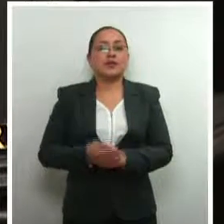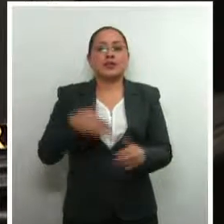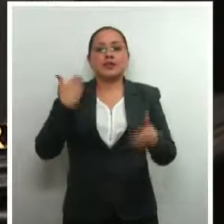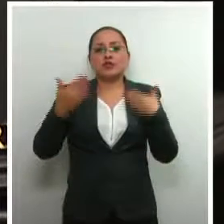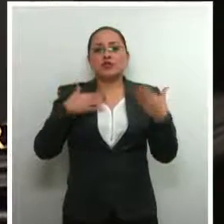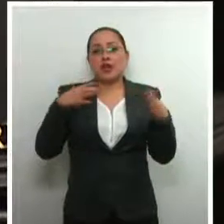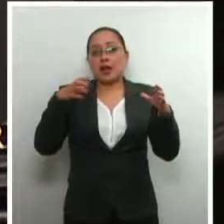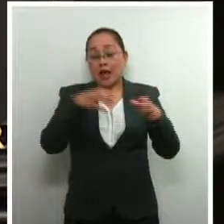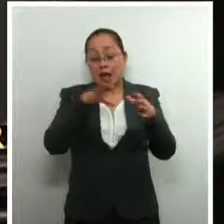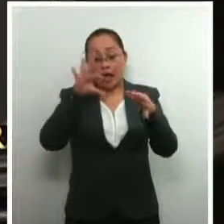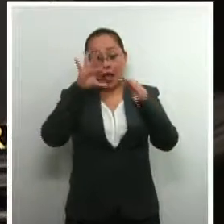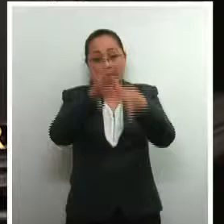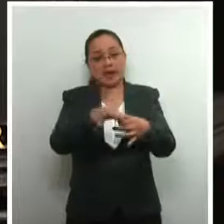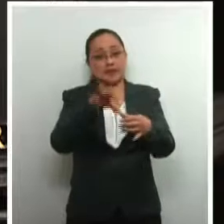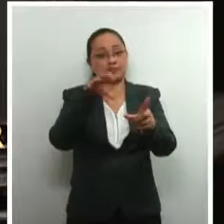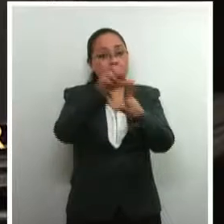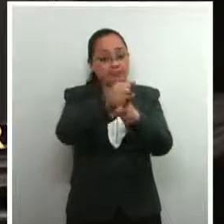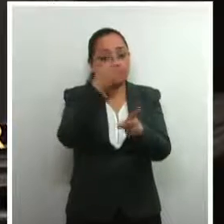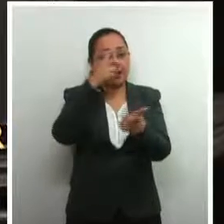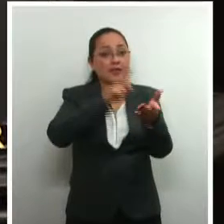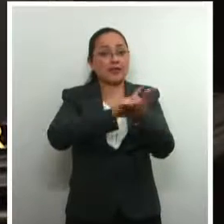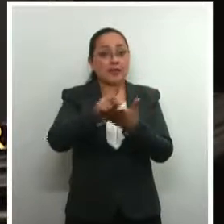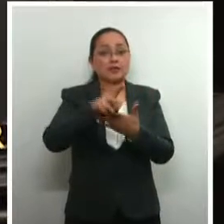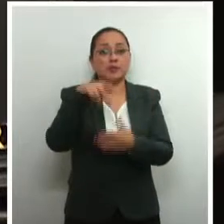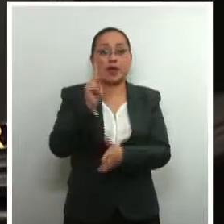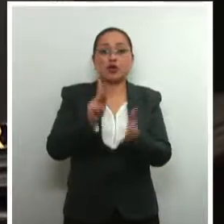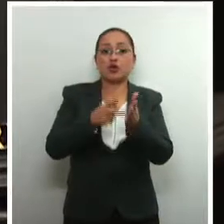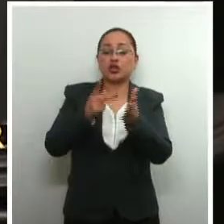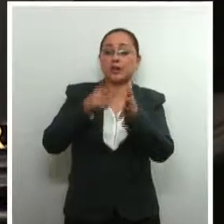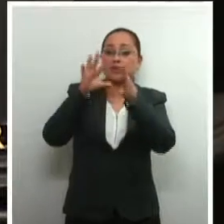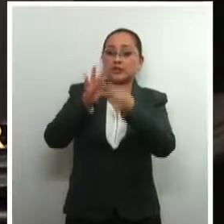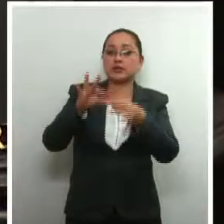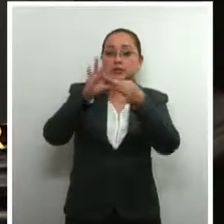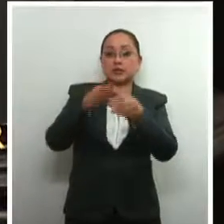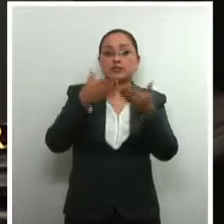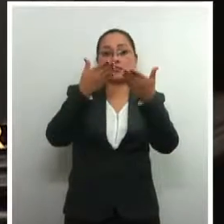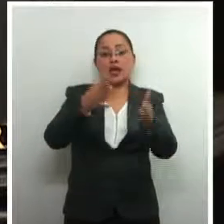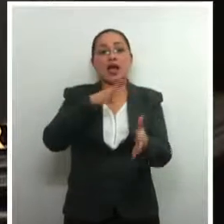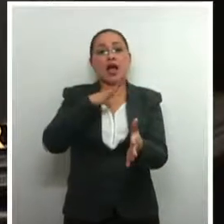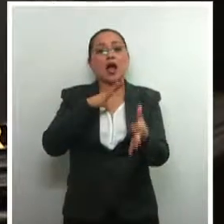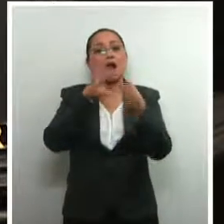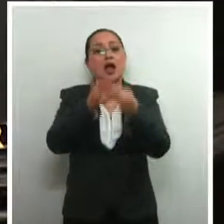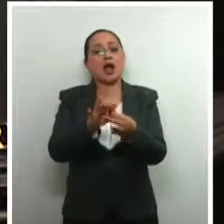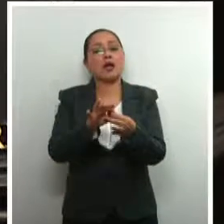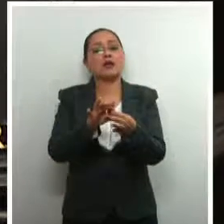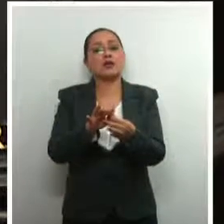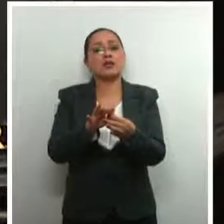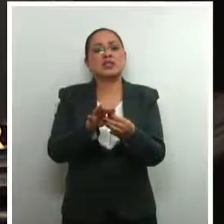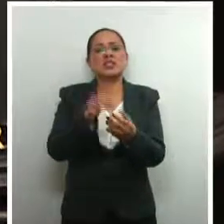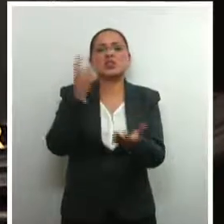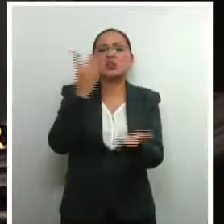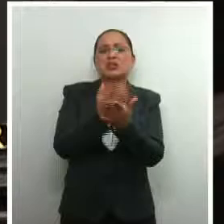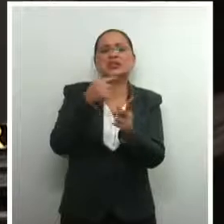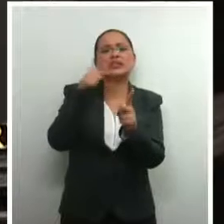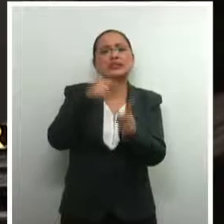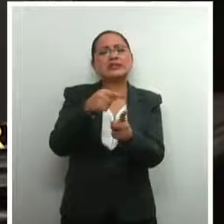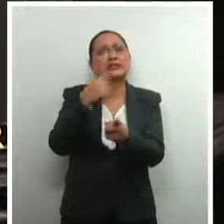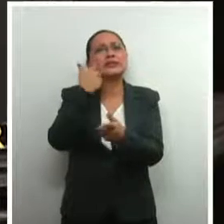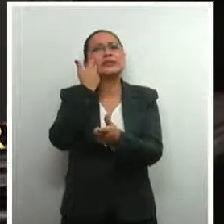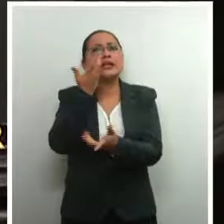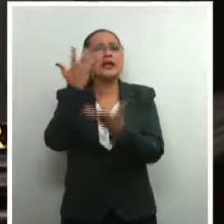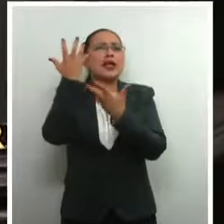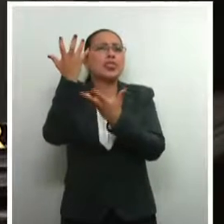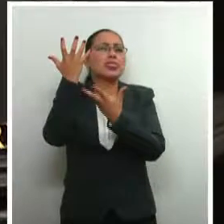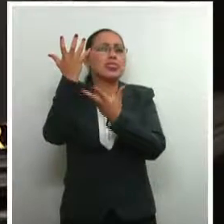Disfrutar de ellos, pero que, repito, creo que se queda en un plan bastante aspiracional